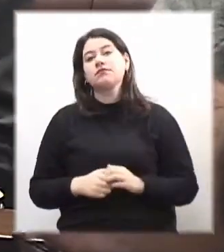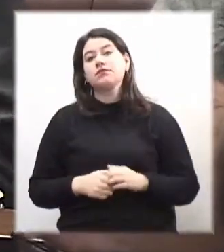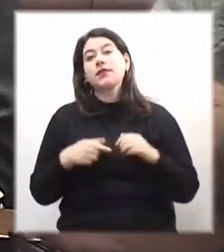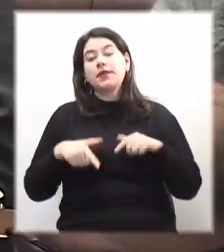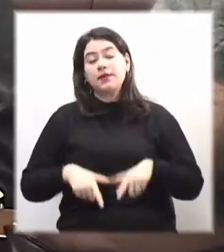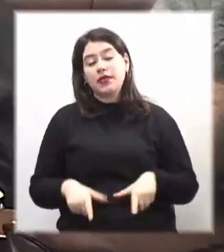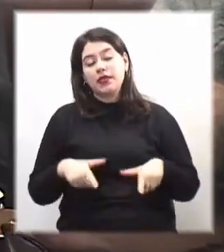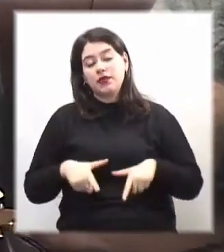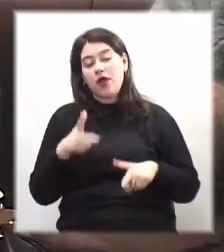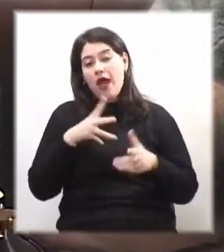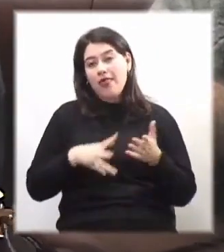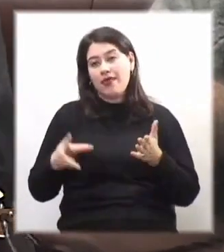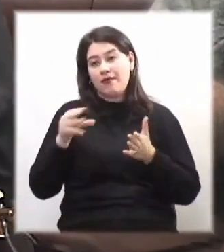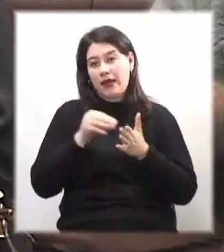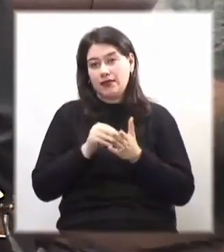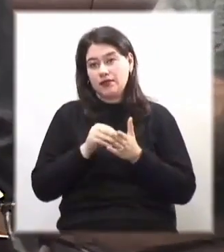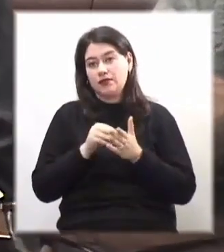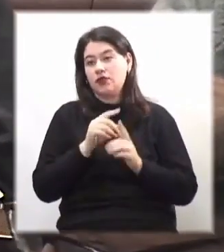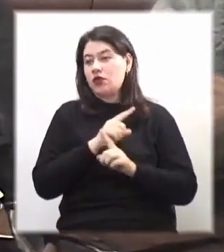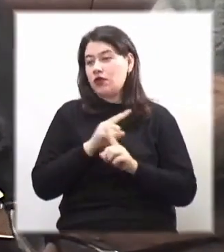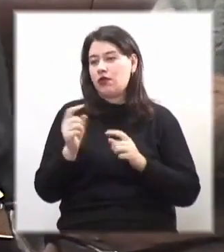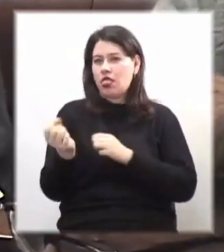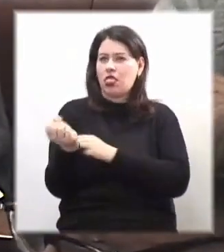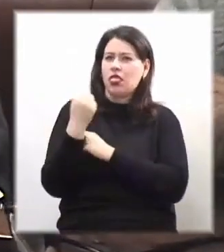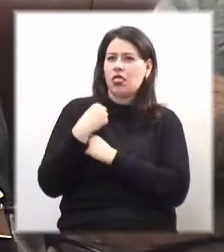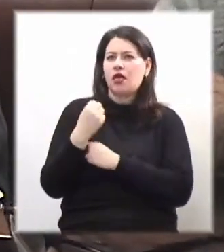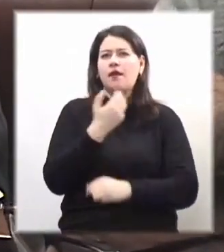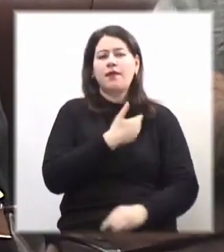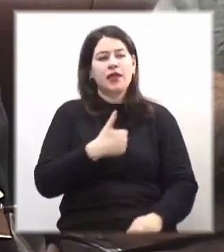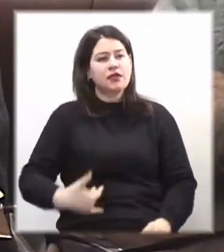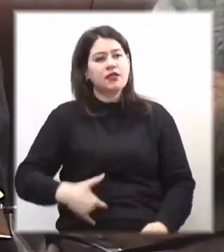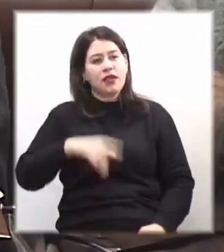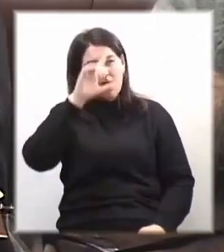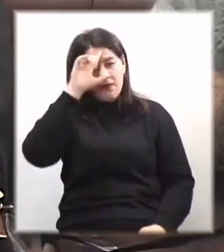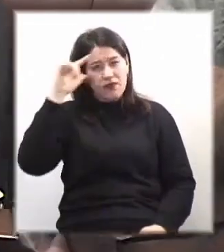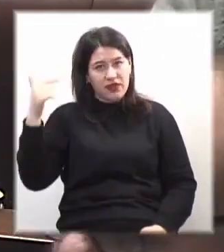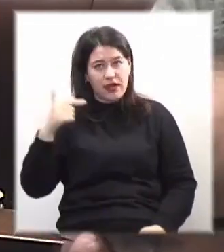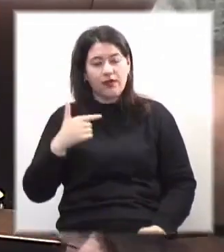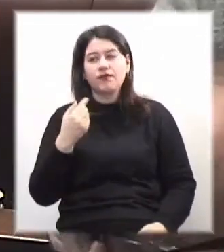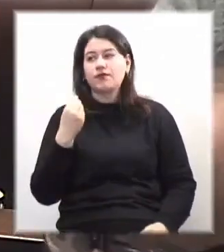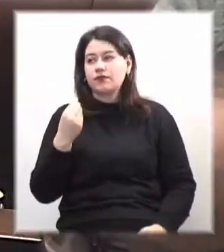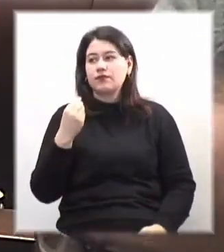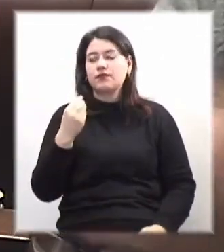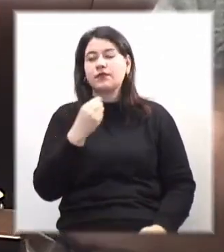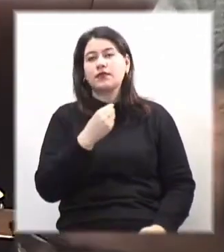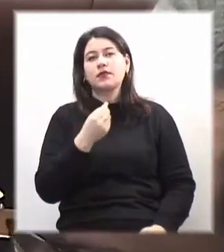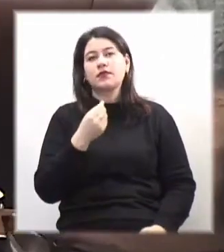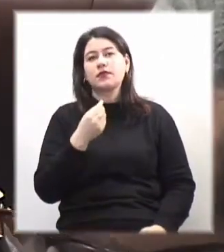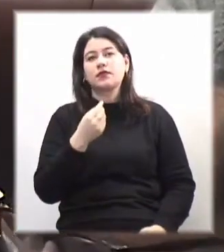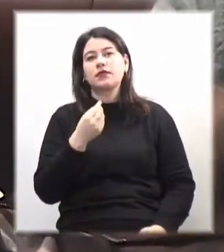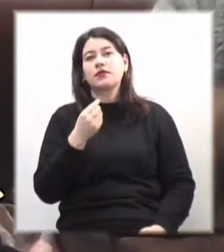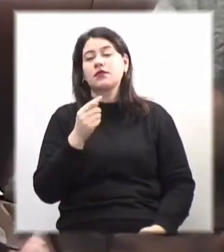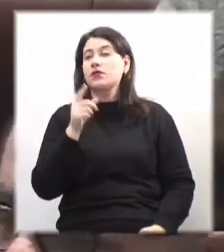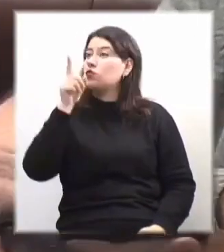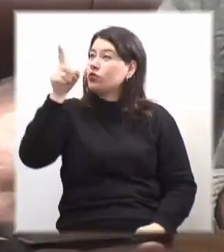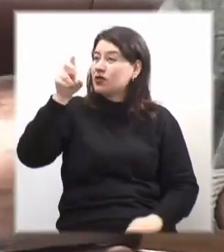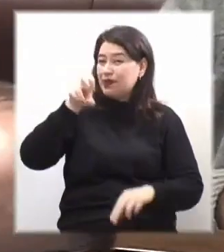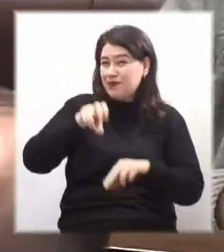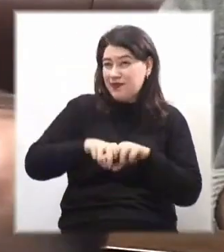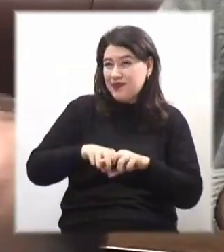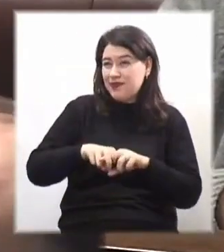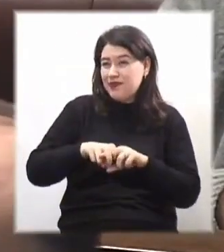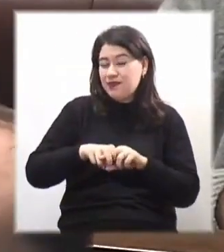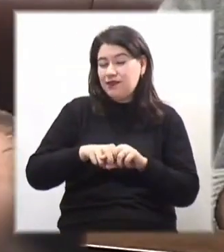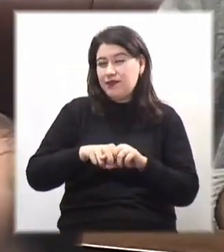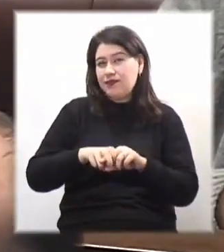el ministro además en este sentido no le hace caso al propio presidente de la república que ahí sentado donde está usted presidente nos